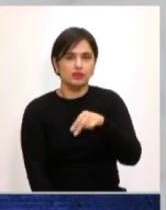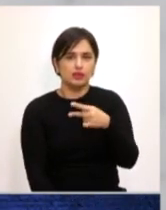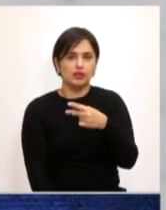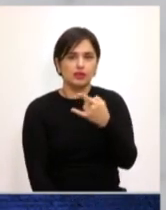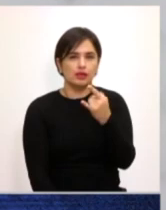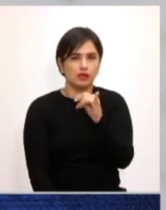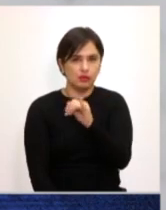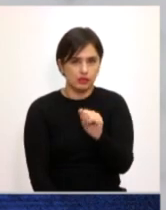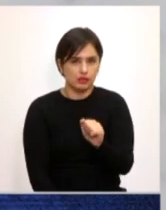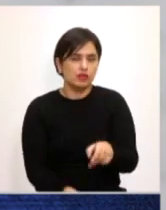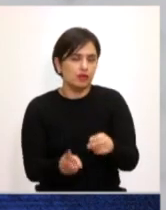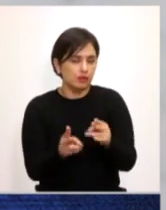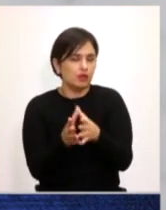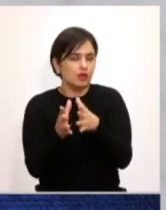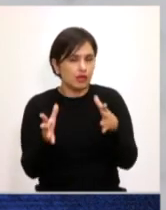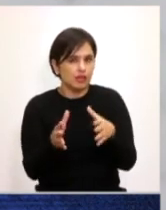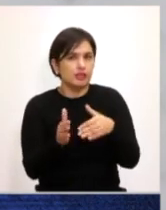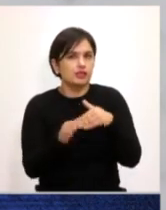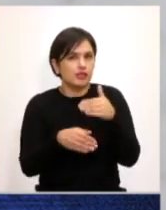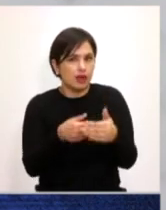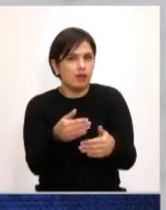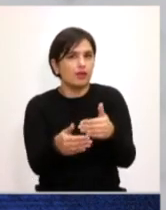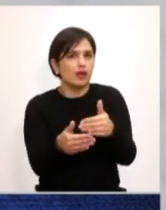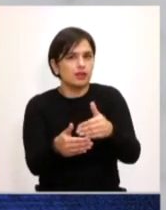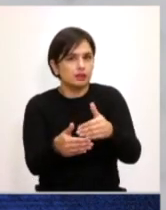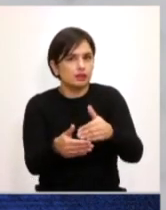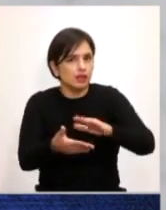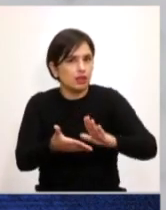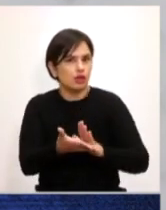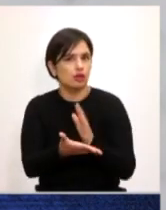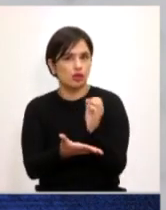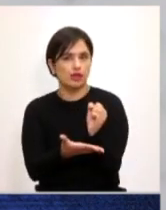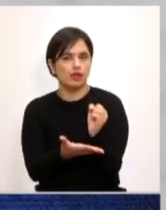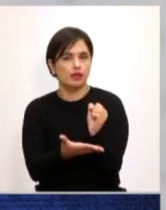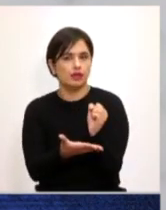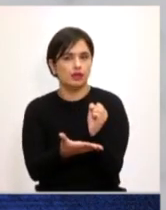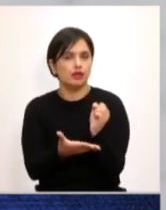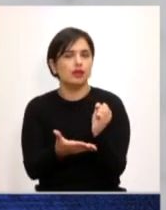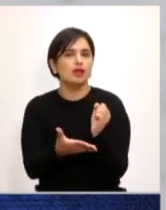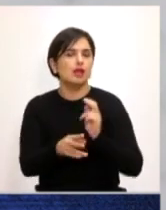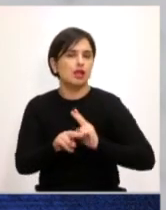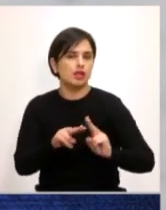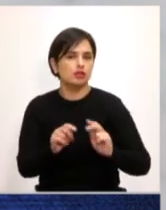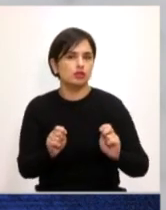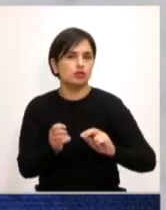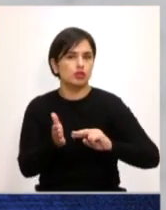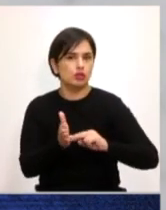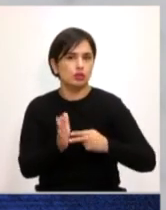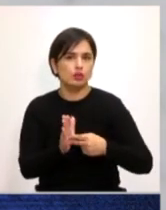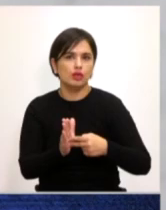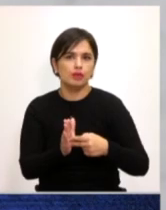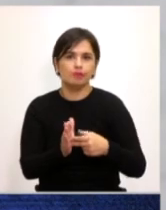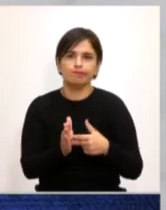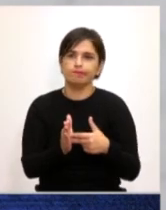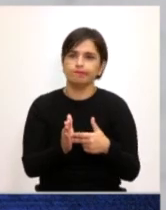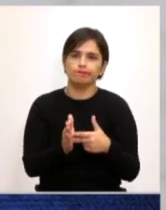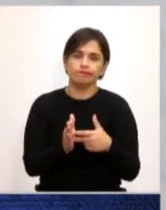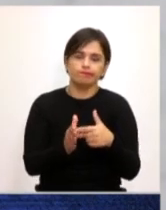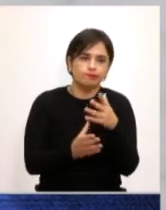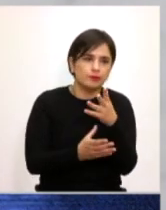dar grandes e importantes pasos para avanzar en la solución de un conflicto que parecía no tener